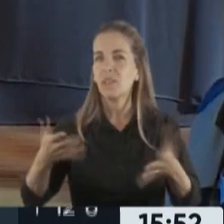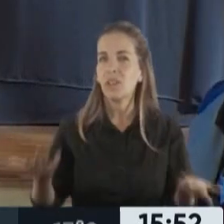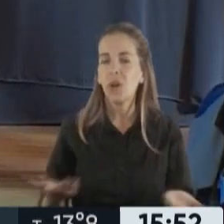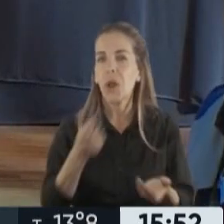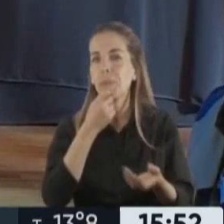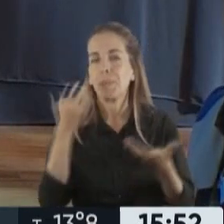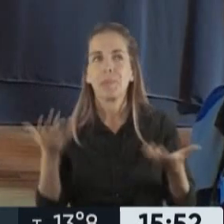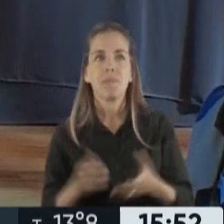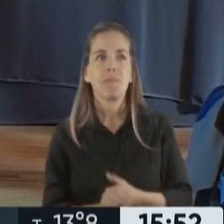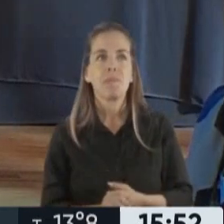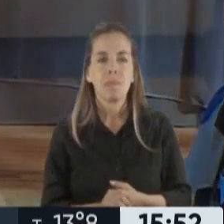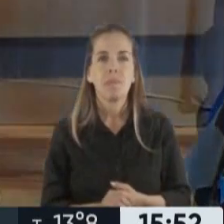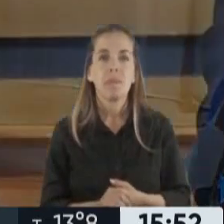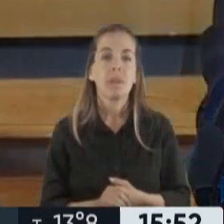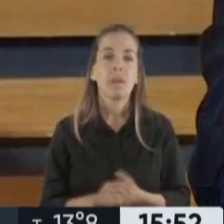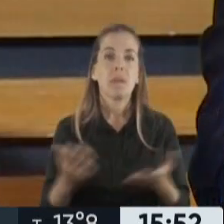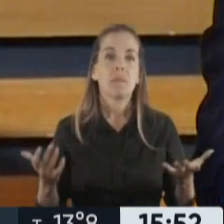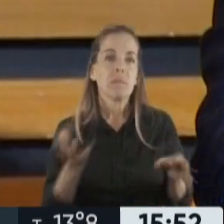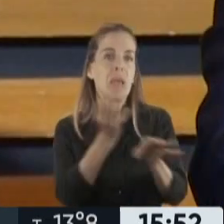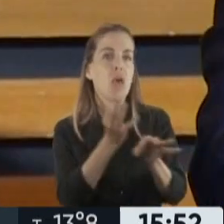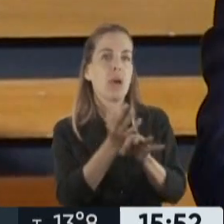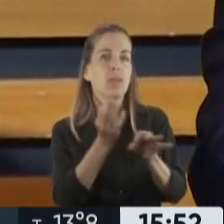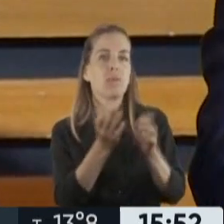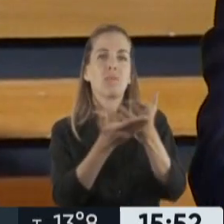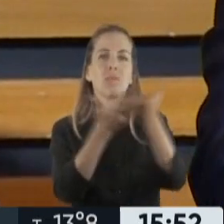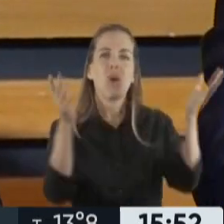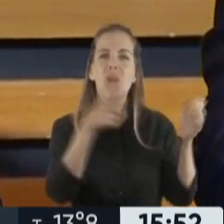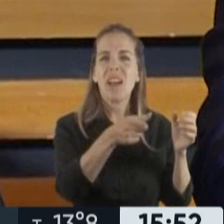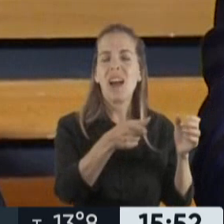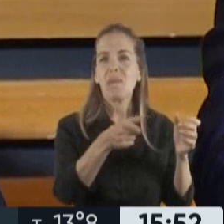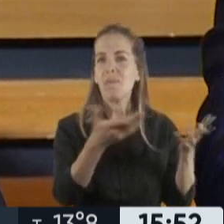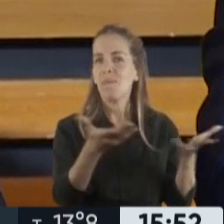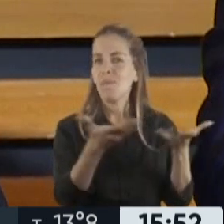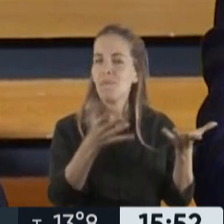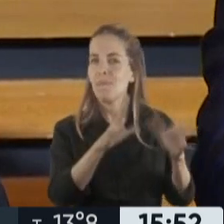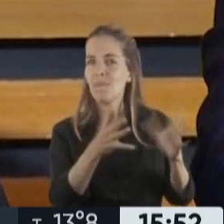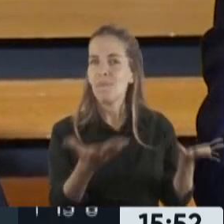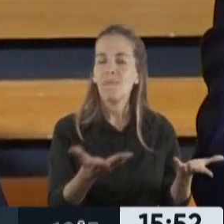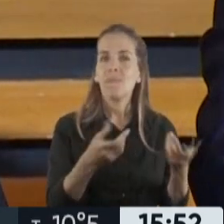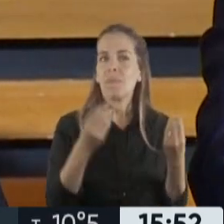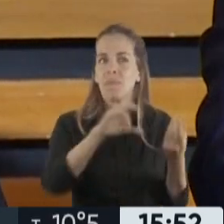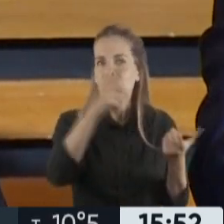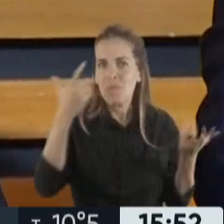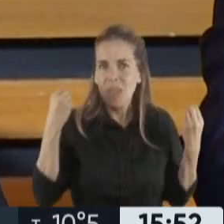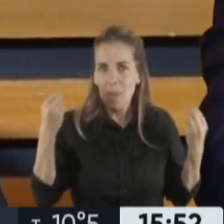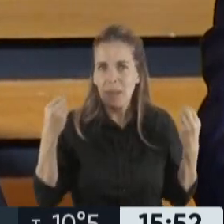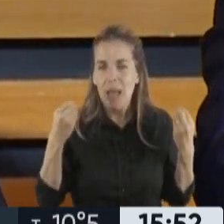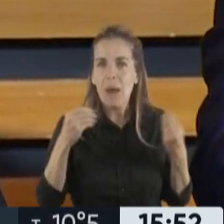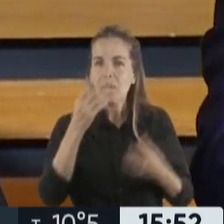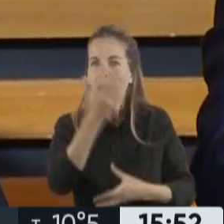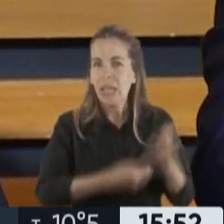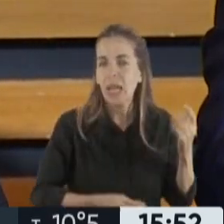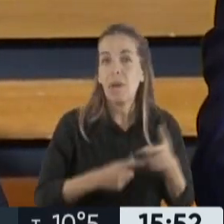en la falta de, en la ausencia de una educación pública suficiente, en la ausencia de la salud pública